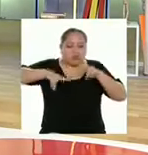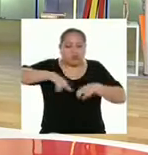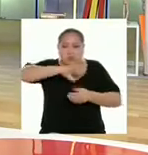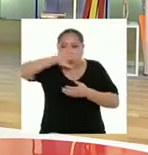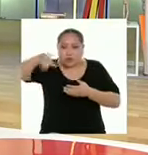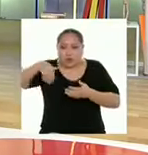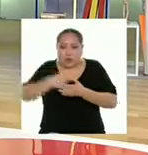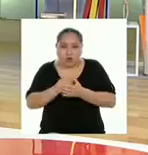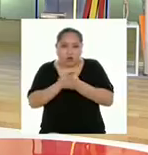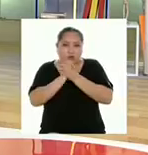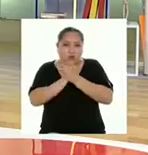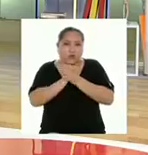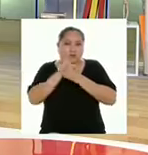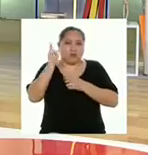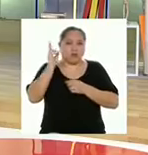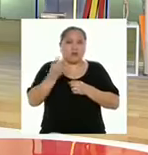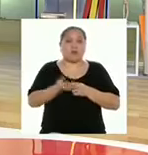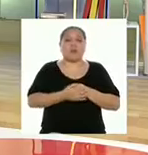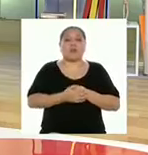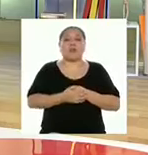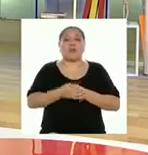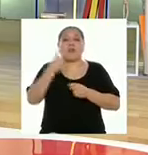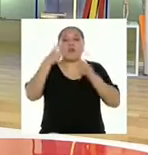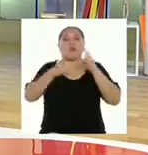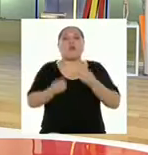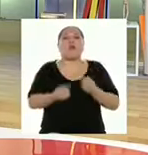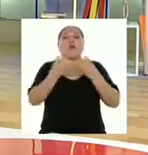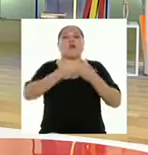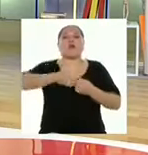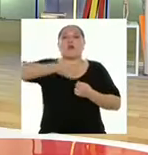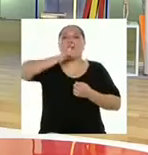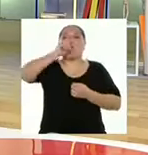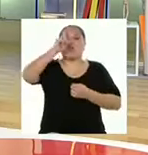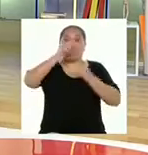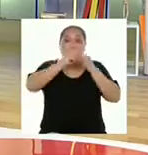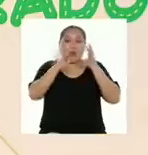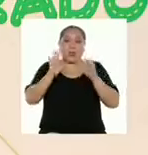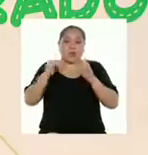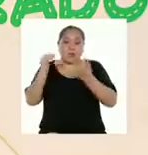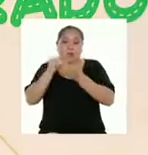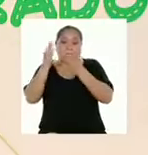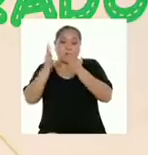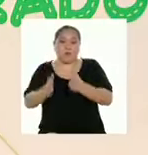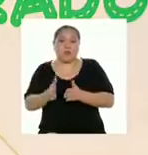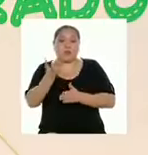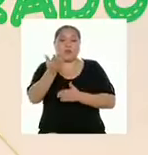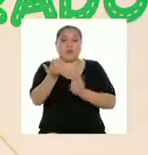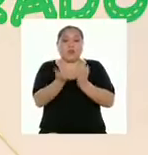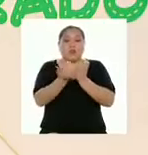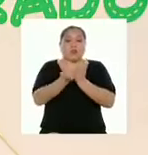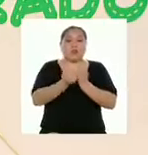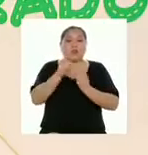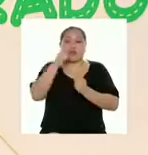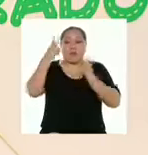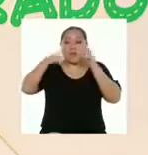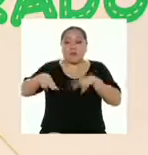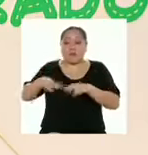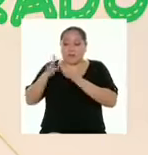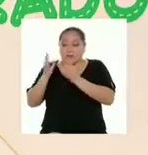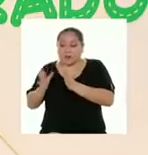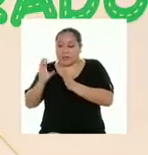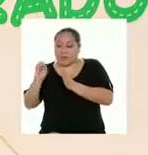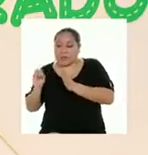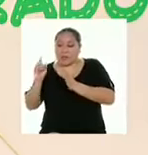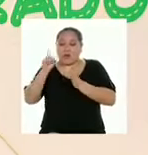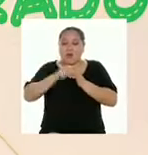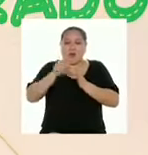del consumo promedio de agua por día en los integrantes de su comunidad educativa. Si ven rangos entre 0 y 3 o 9